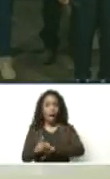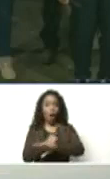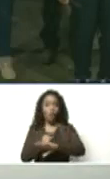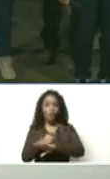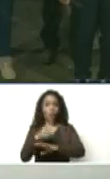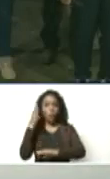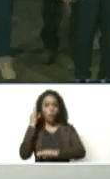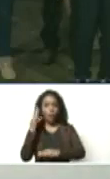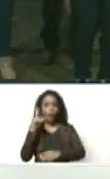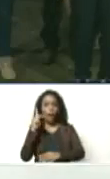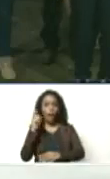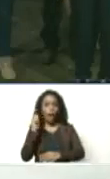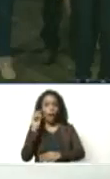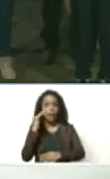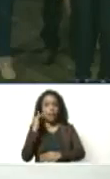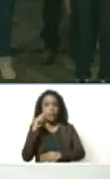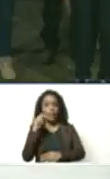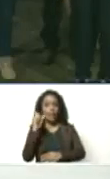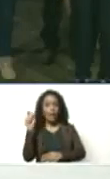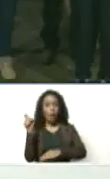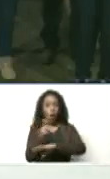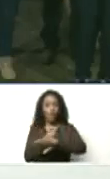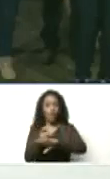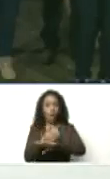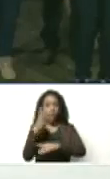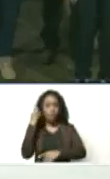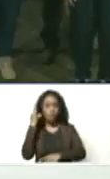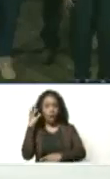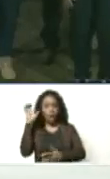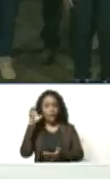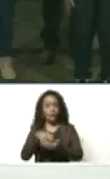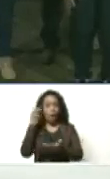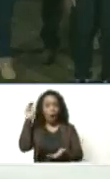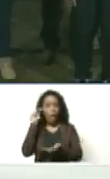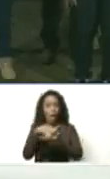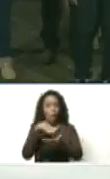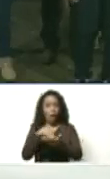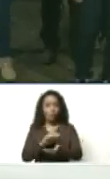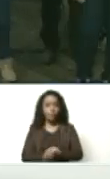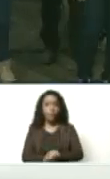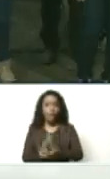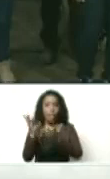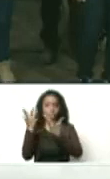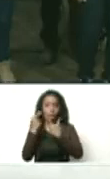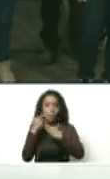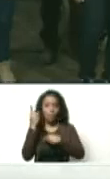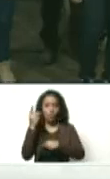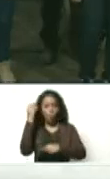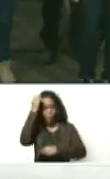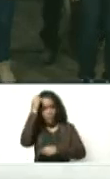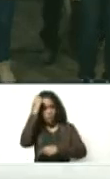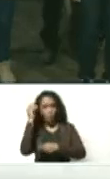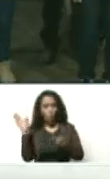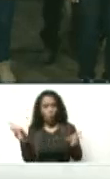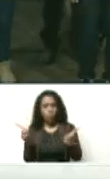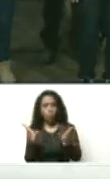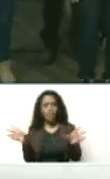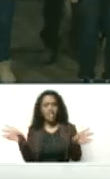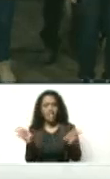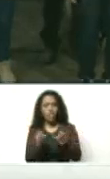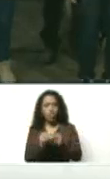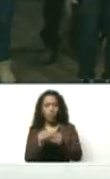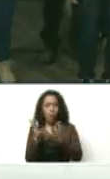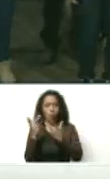gobernadora, mi querida gobernadora del estado de Aragua. Dame tus reflexiones, dame tus